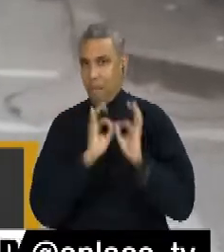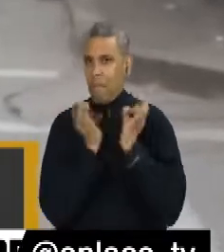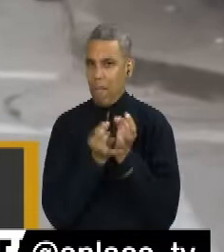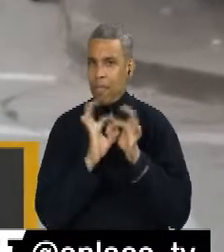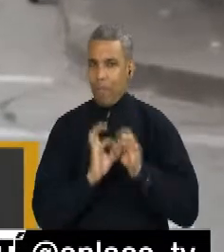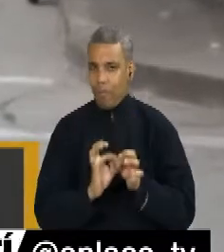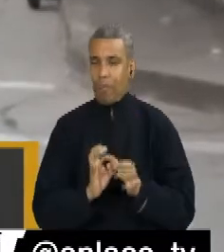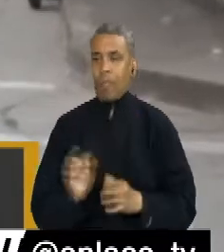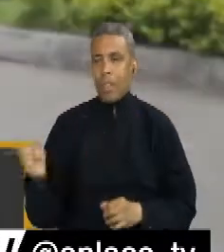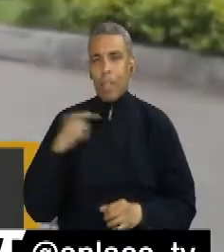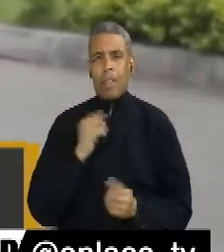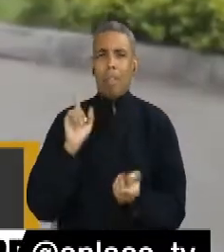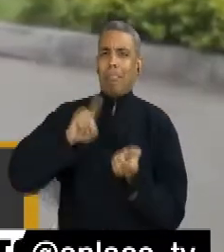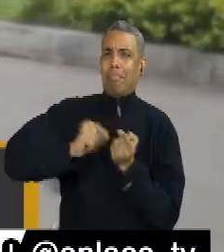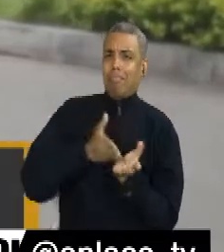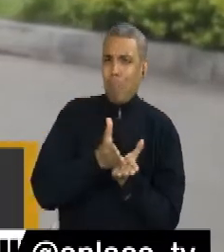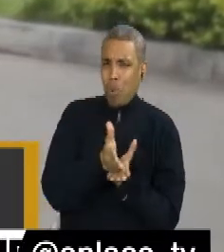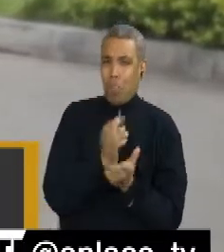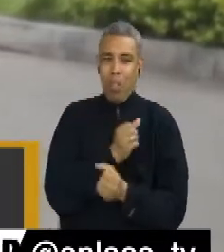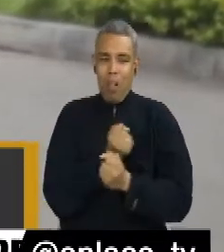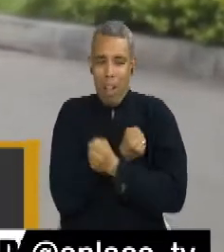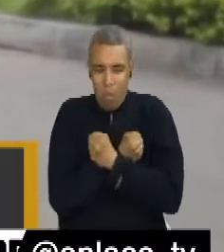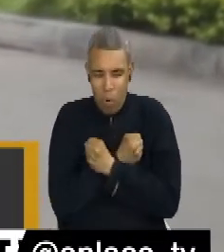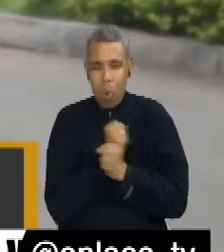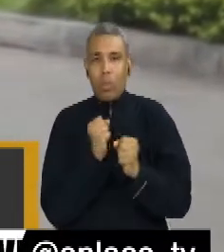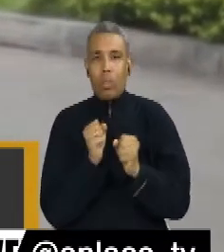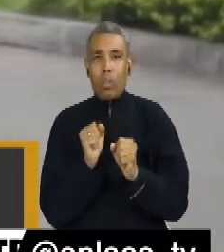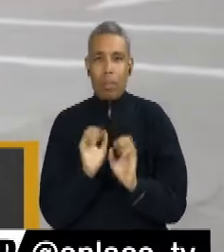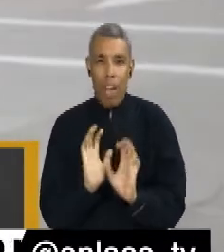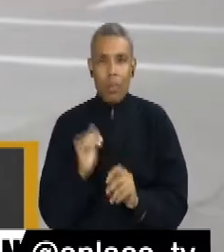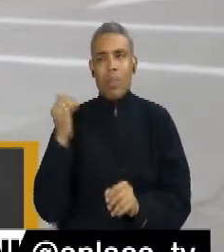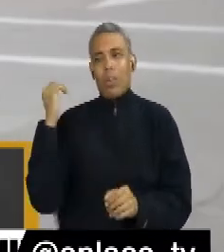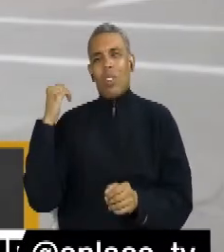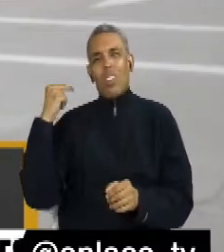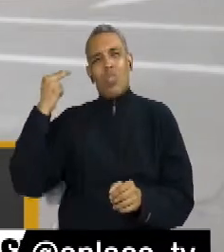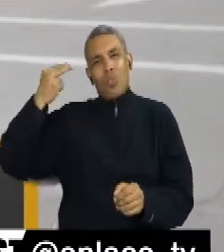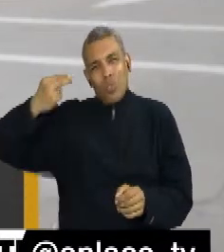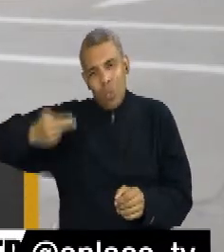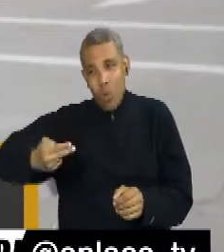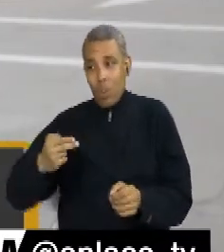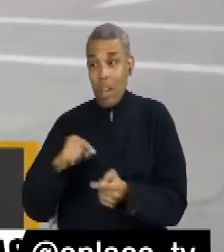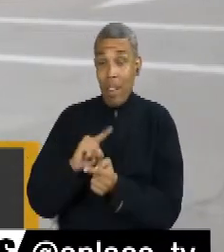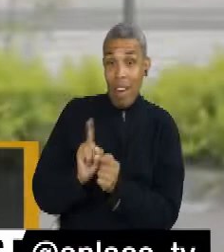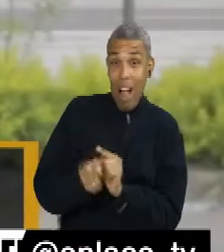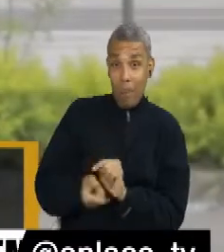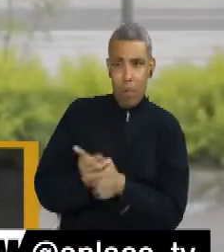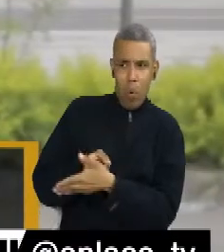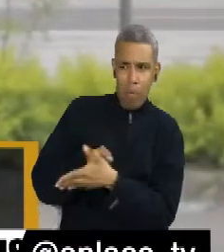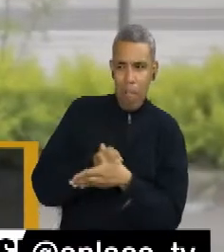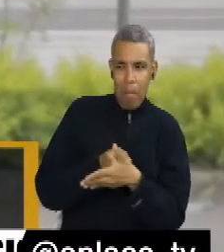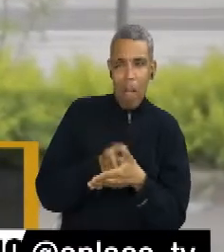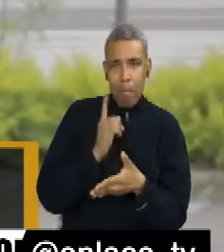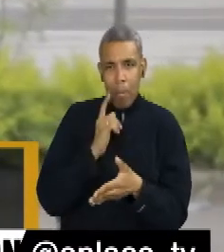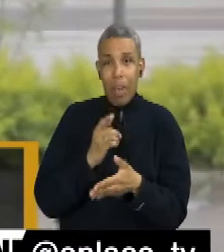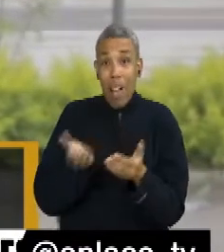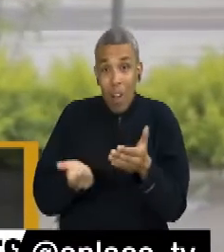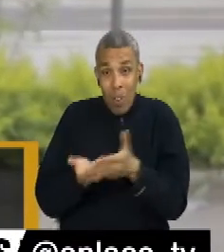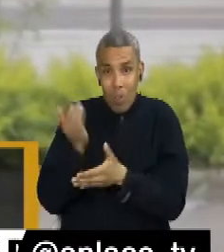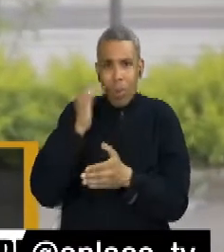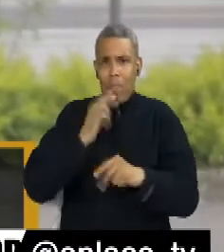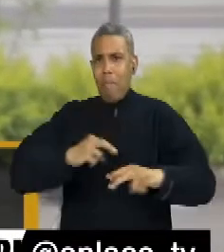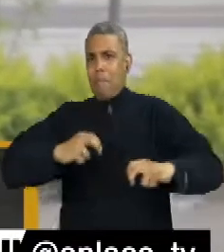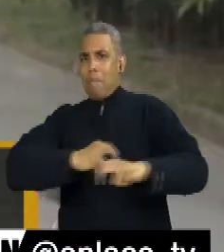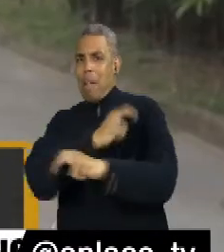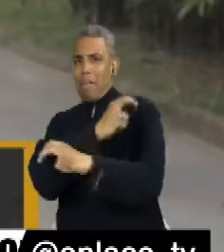esta comunidad. Sus cambios han sido notorios con el pasar del tiempo. Actualmente ellos disfrutan de su nuevo parque recreacional y